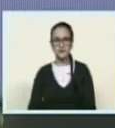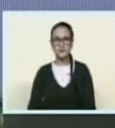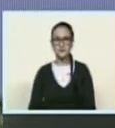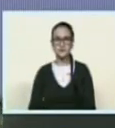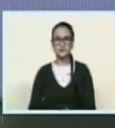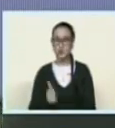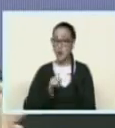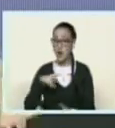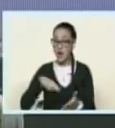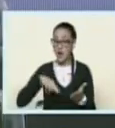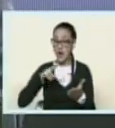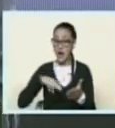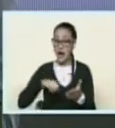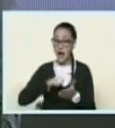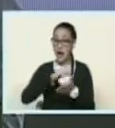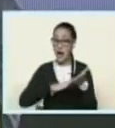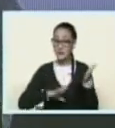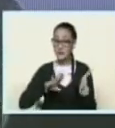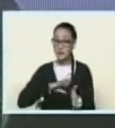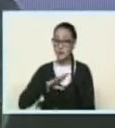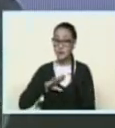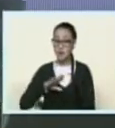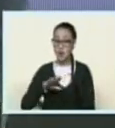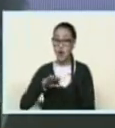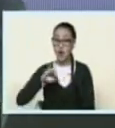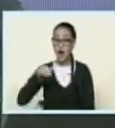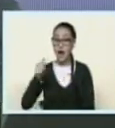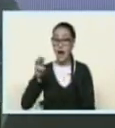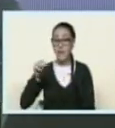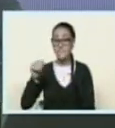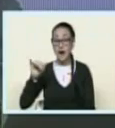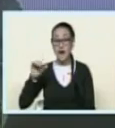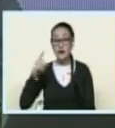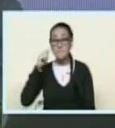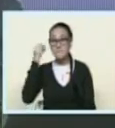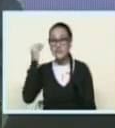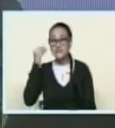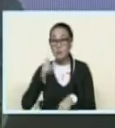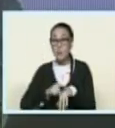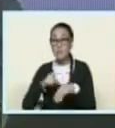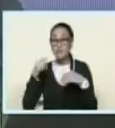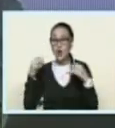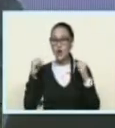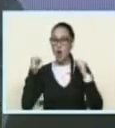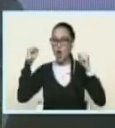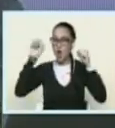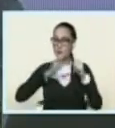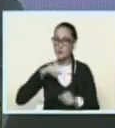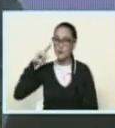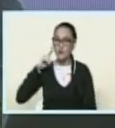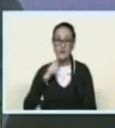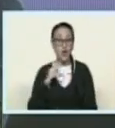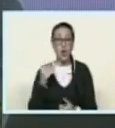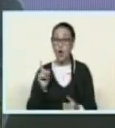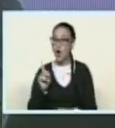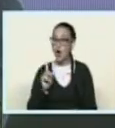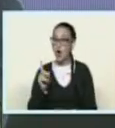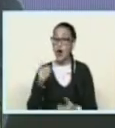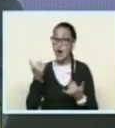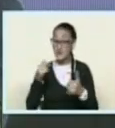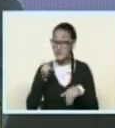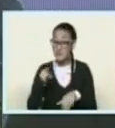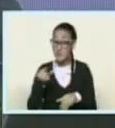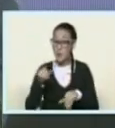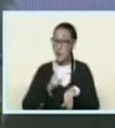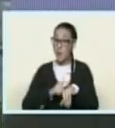Cualquiera que lea la carta de Jamaica diría que eran los momentos de gloria de Bolívar. No, era el momento de la derrota,